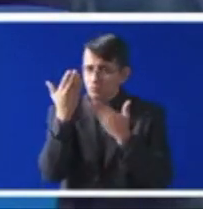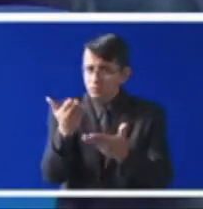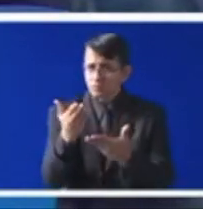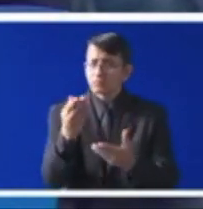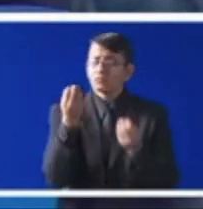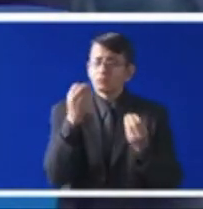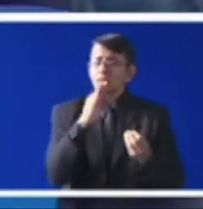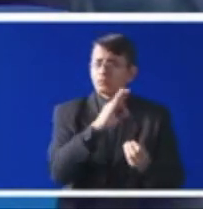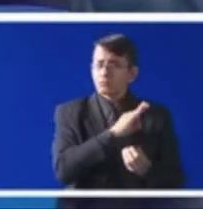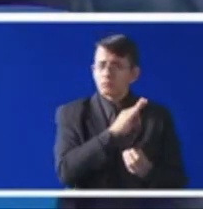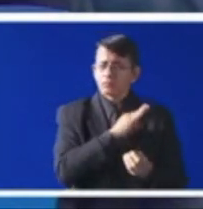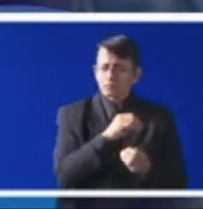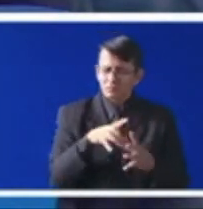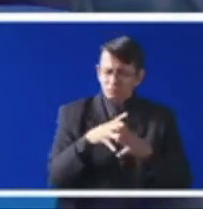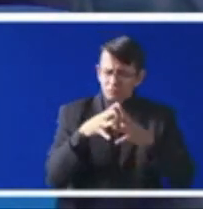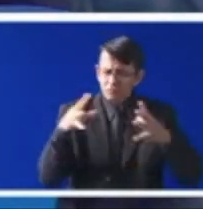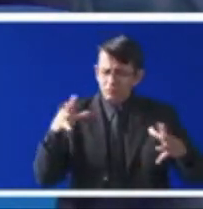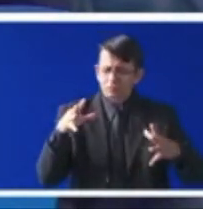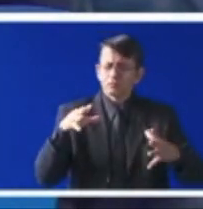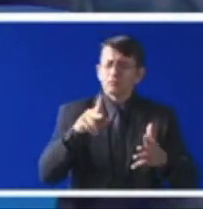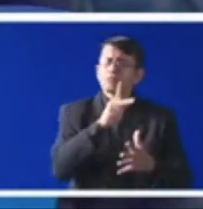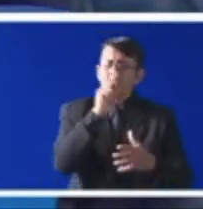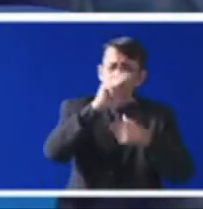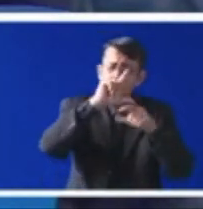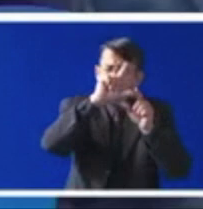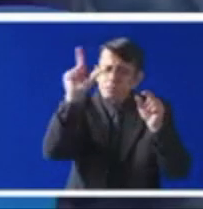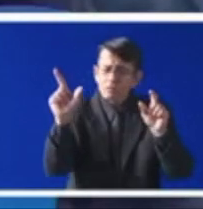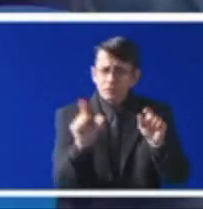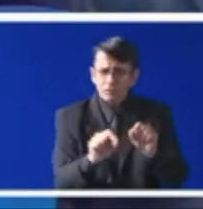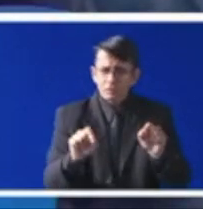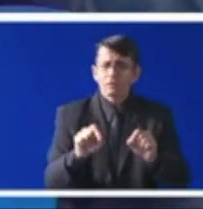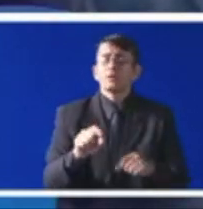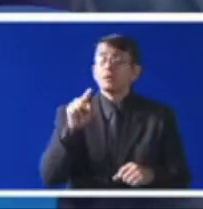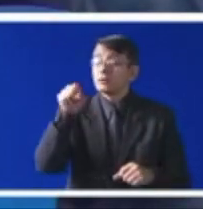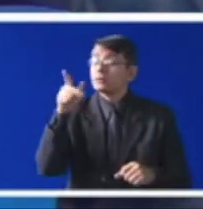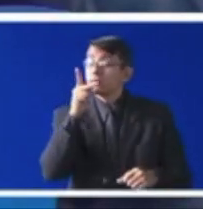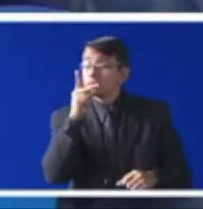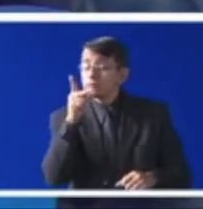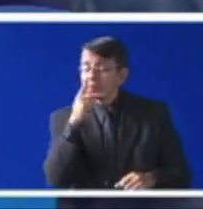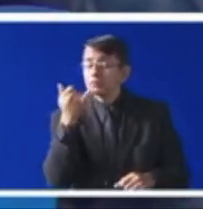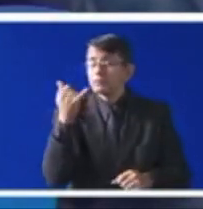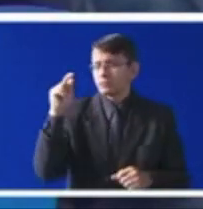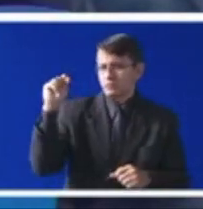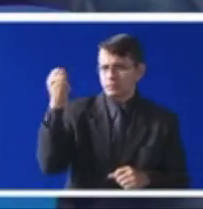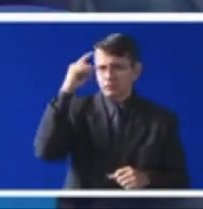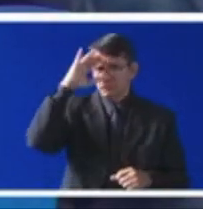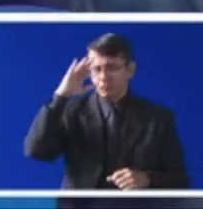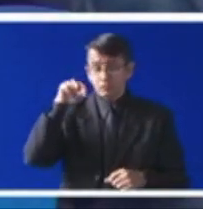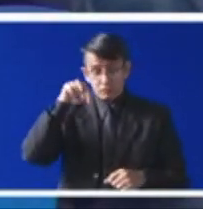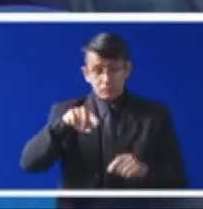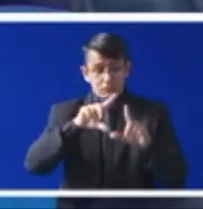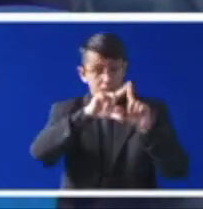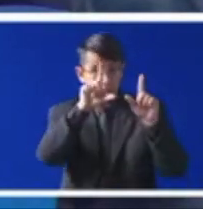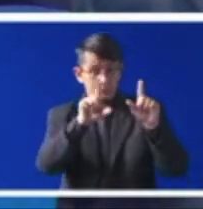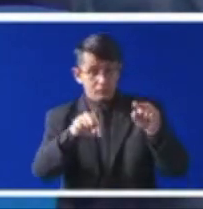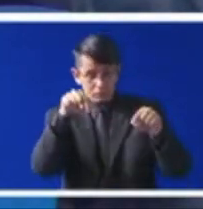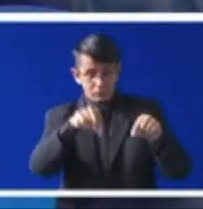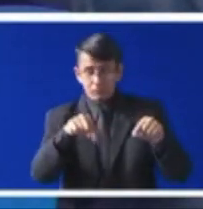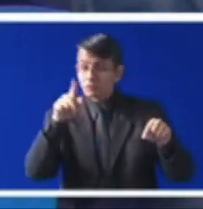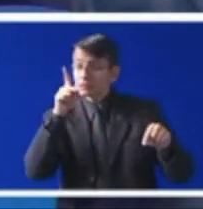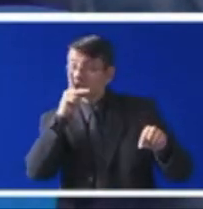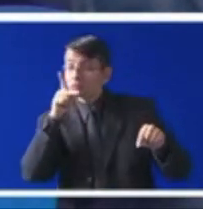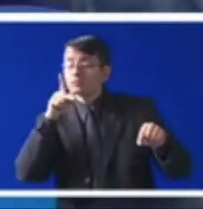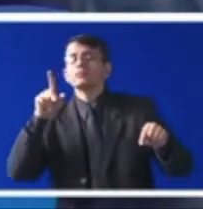mucha fe en este gran país, en sus papás y en el TEC de Monterrey. porque este gran país, sus papás y el